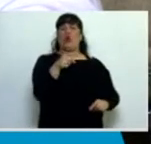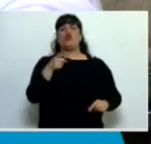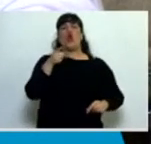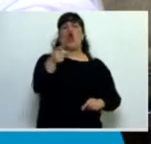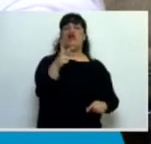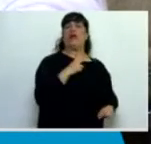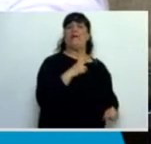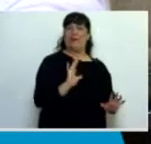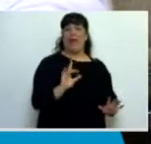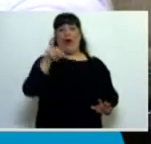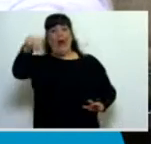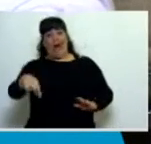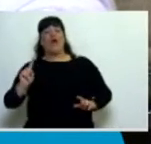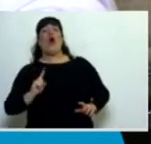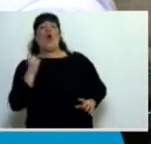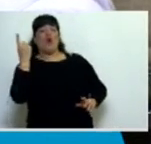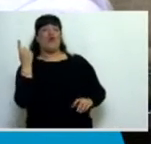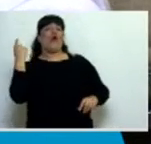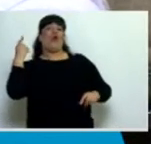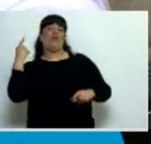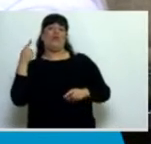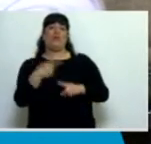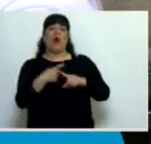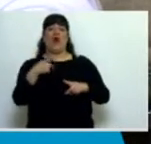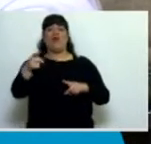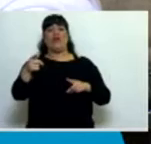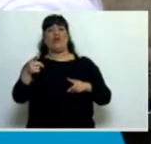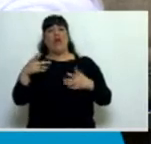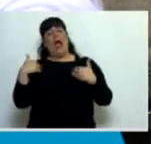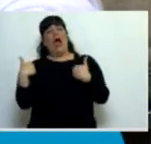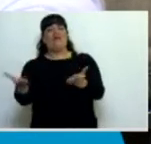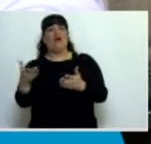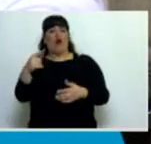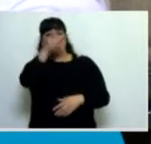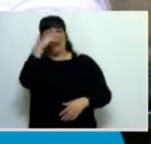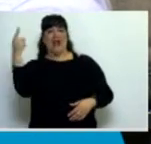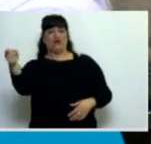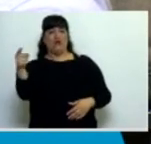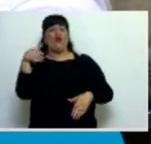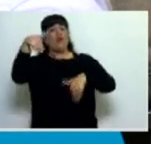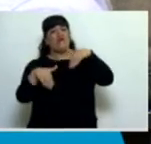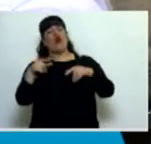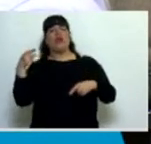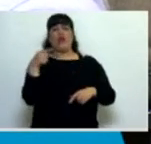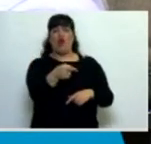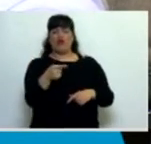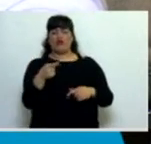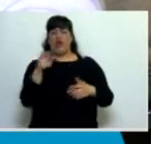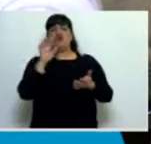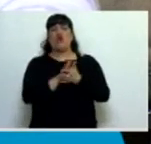se enorgullecen de ir en contra de la consolidación del patrimonio nacional y han votado en contra de las políticas